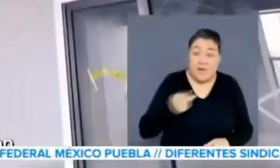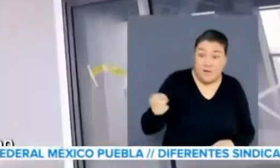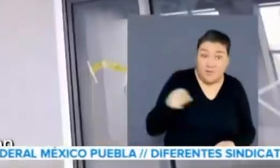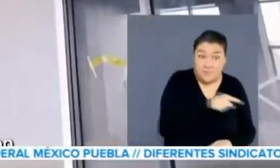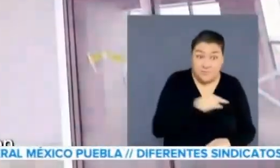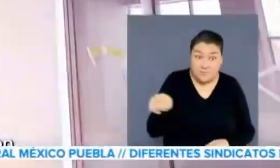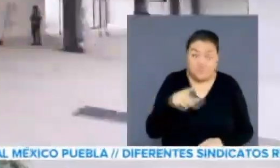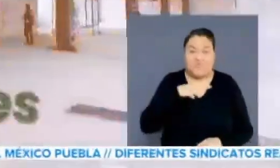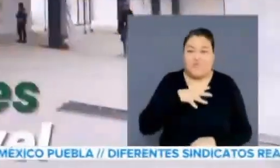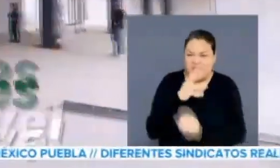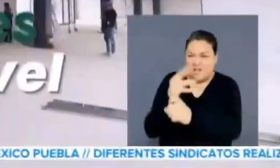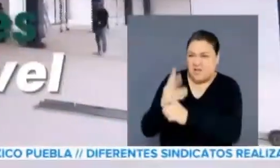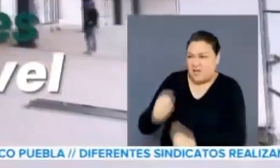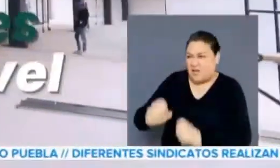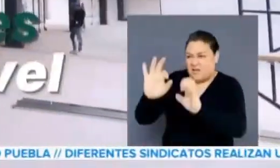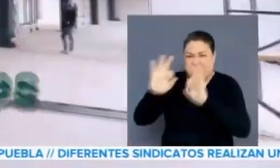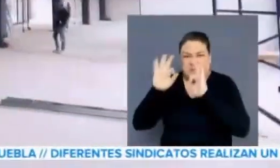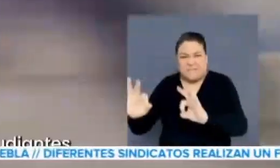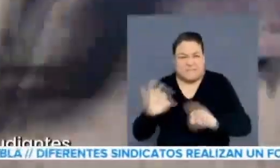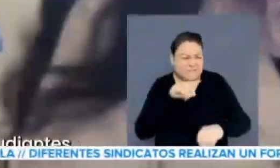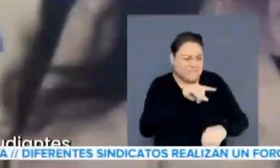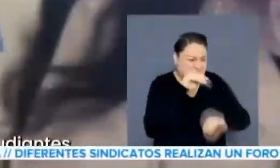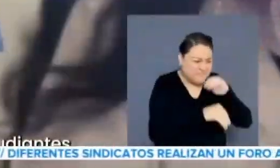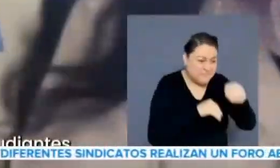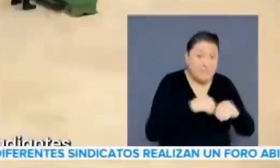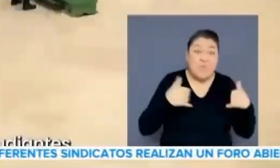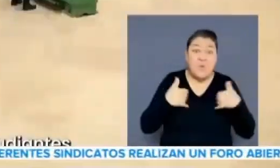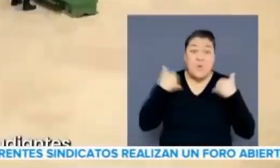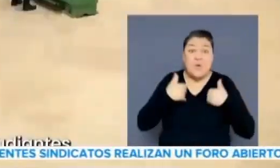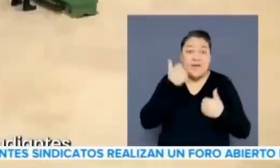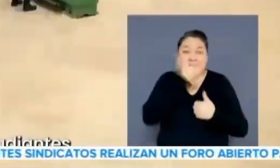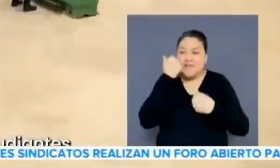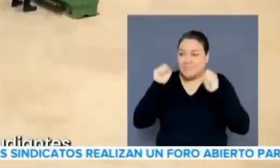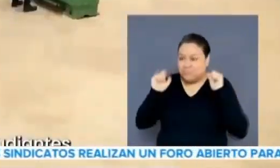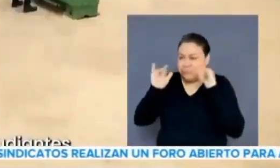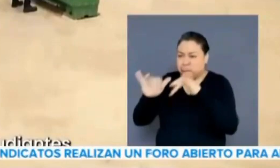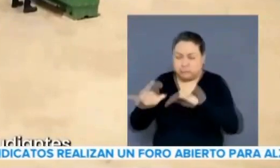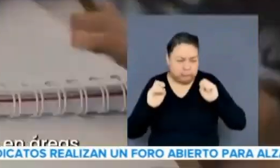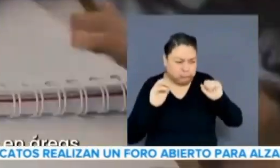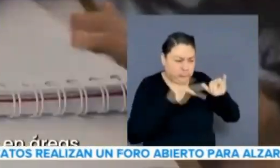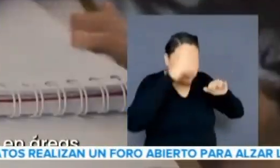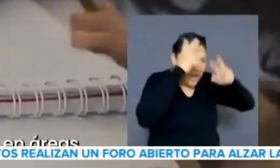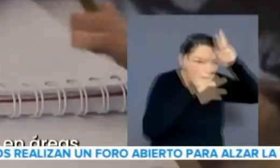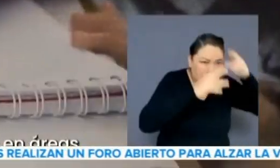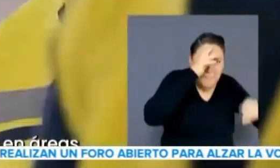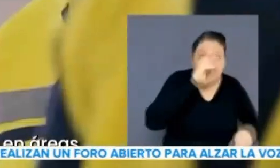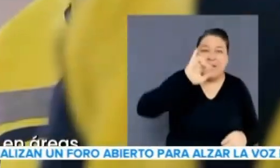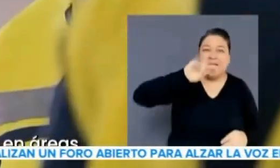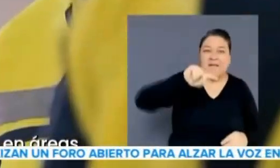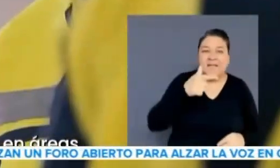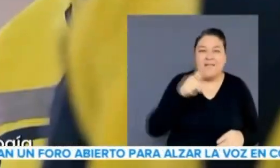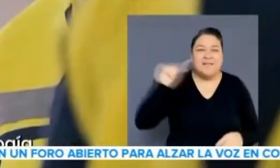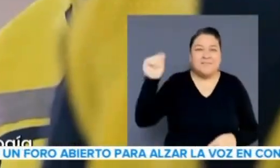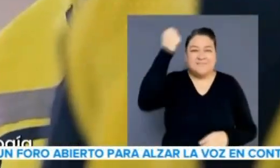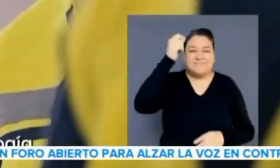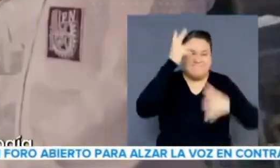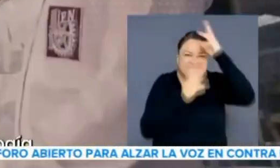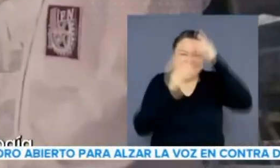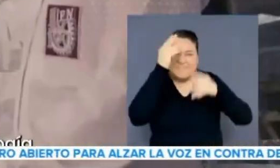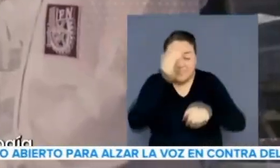inscribieron 550 alumnos 300 para la vocacional y el resto para las